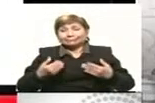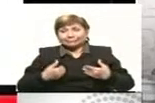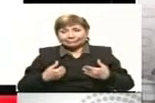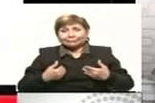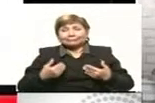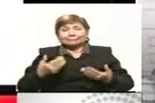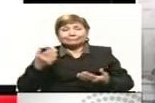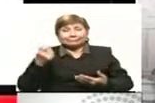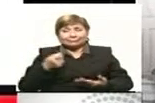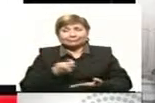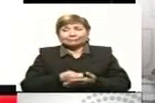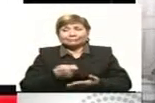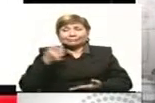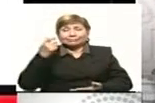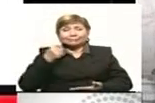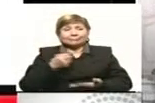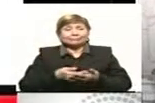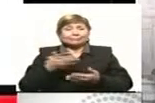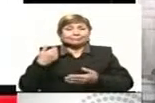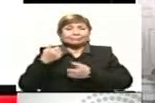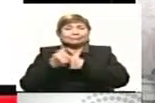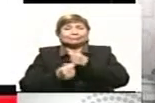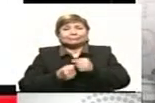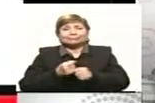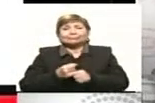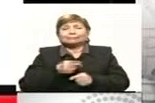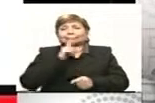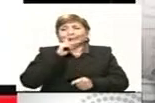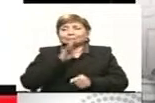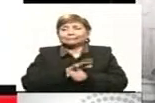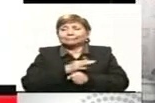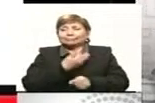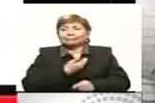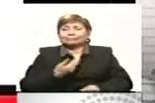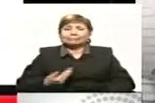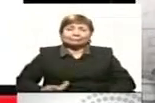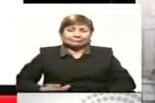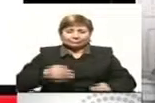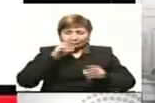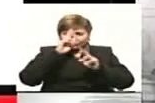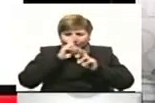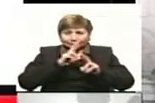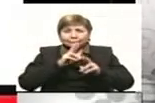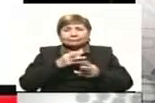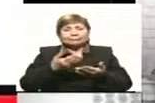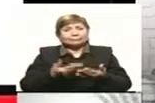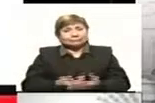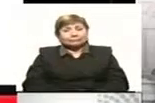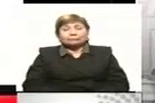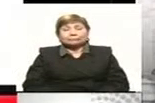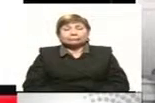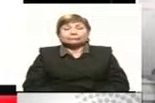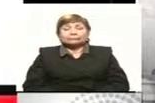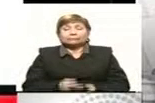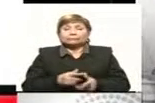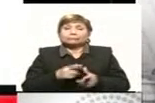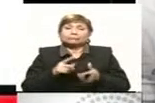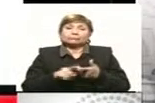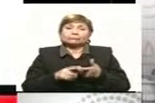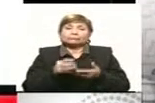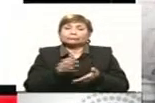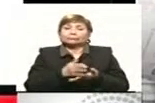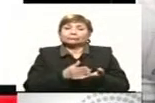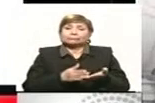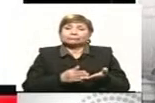puede recibir una pensión de jubilación durante muchos años. Es un compromiso del Estado que tiene que honrarse, ¿no? Y entonces, la mayor parte